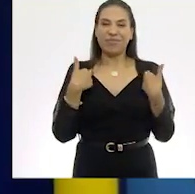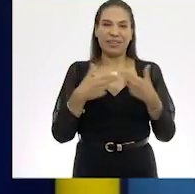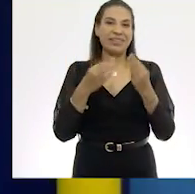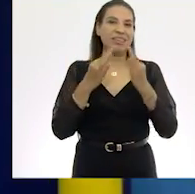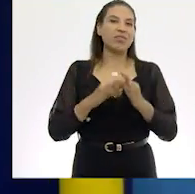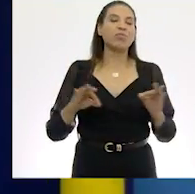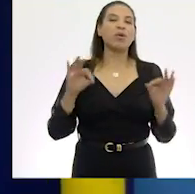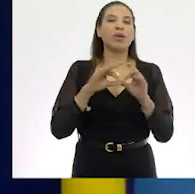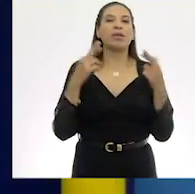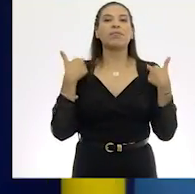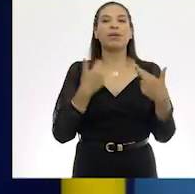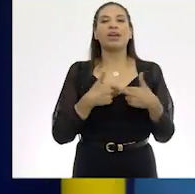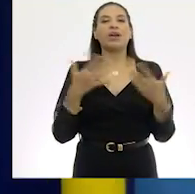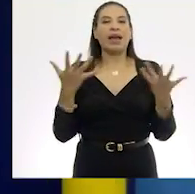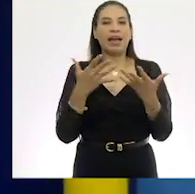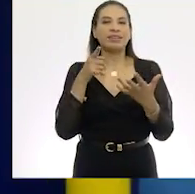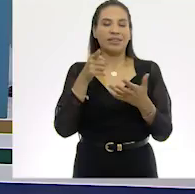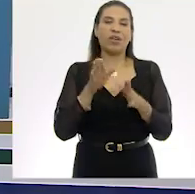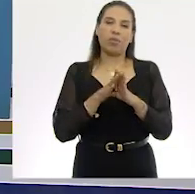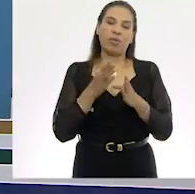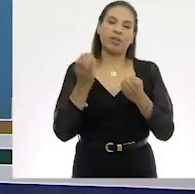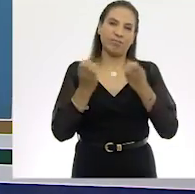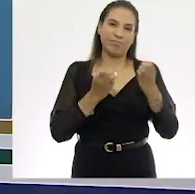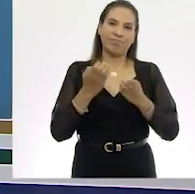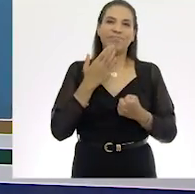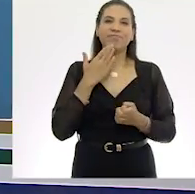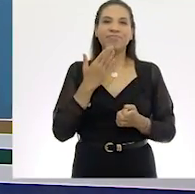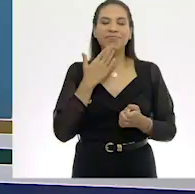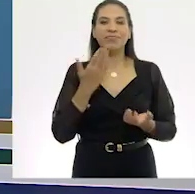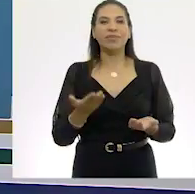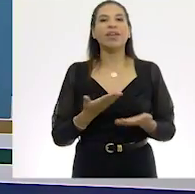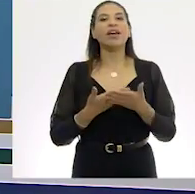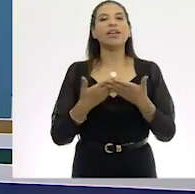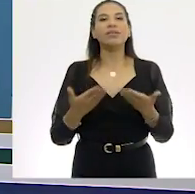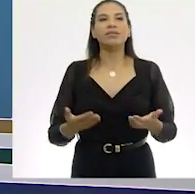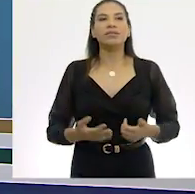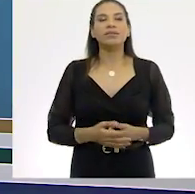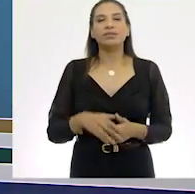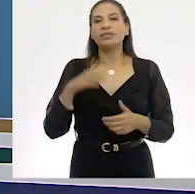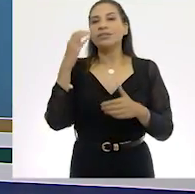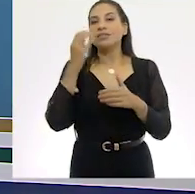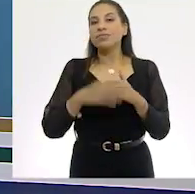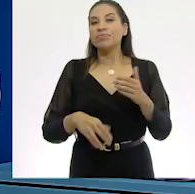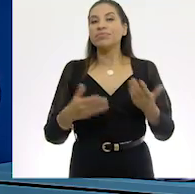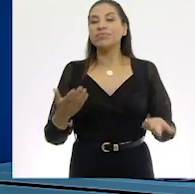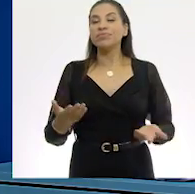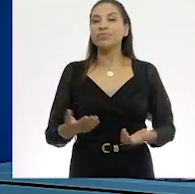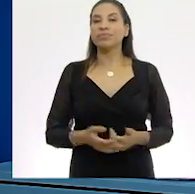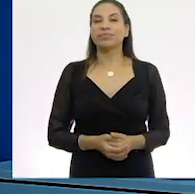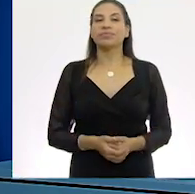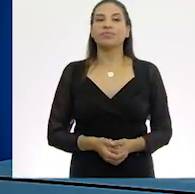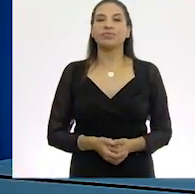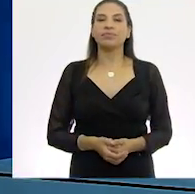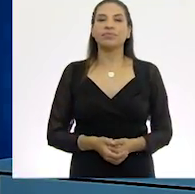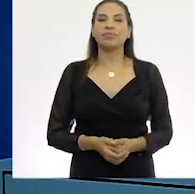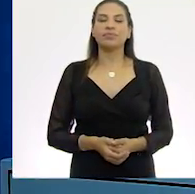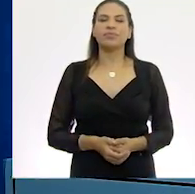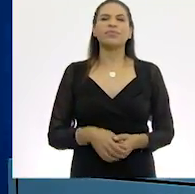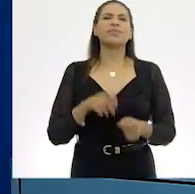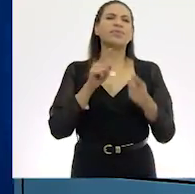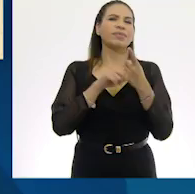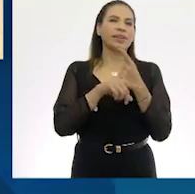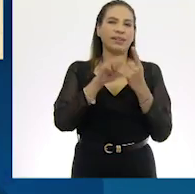importante que el profesor revise los ejercicios. Muy bien, Joaquín. Vamos a terminar dejando en claro qué es